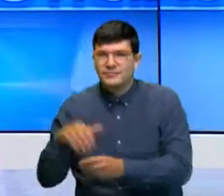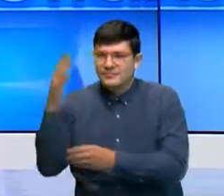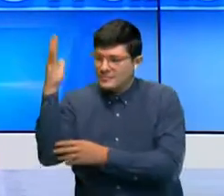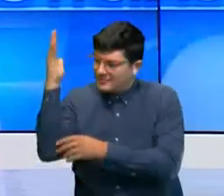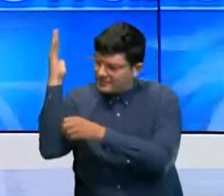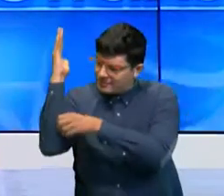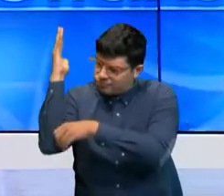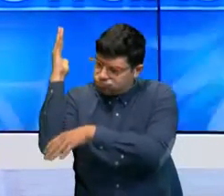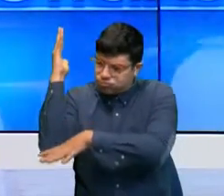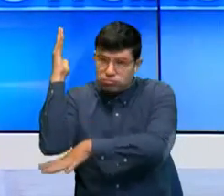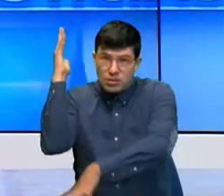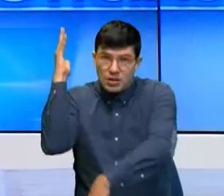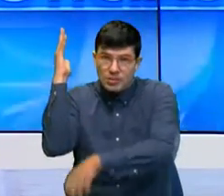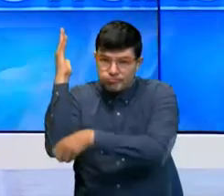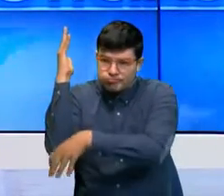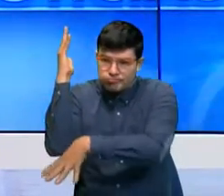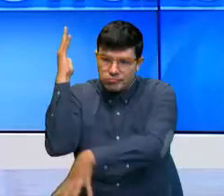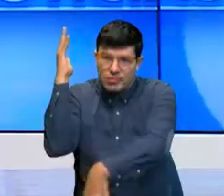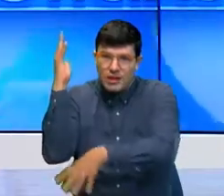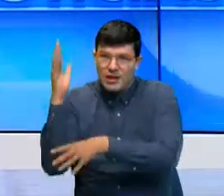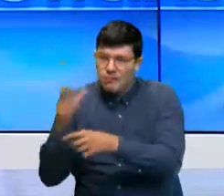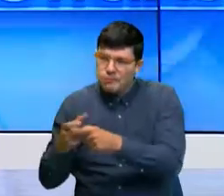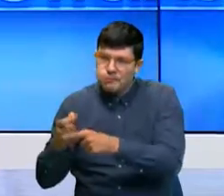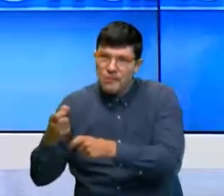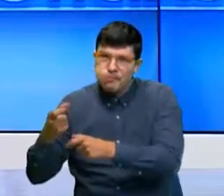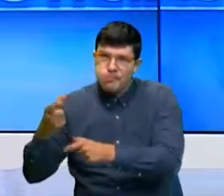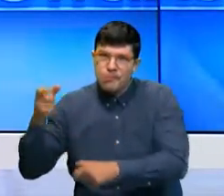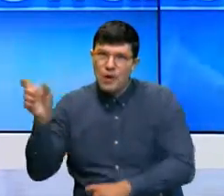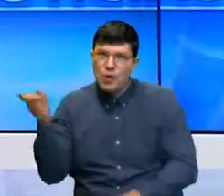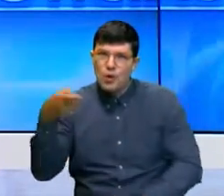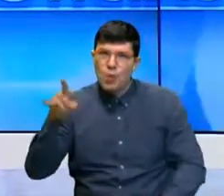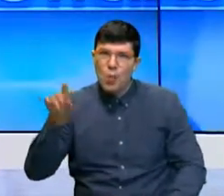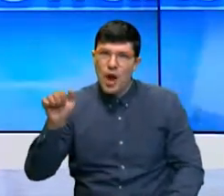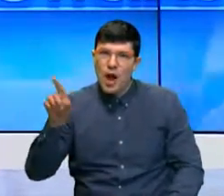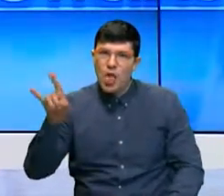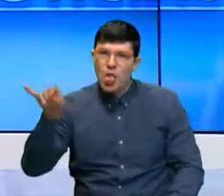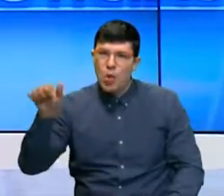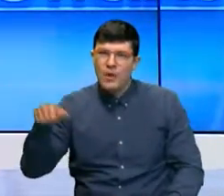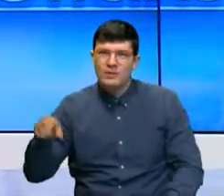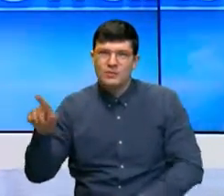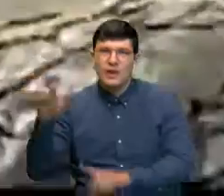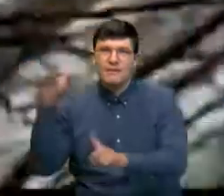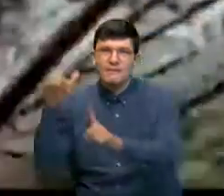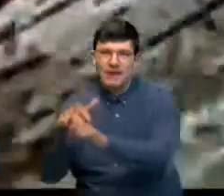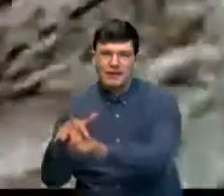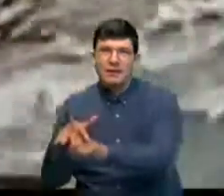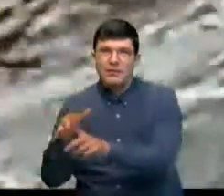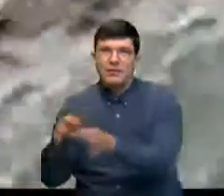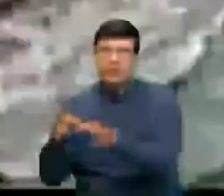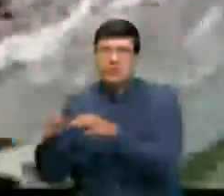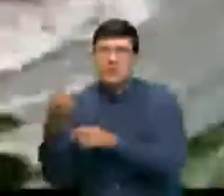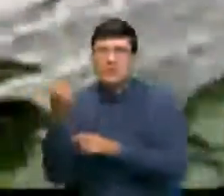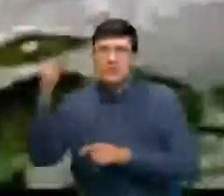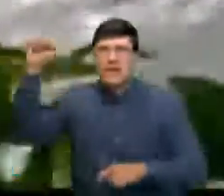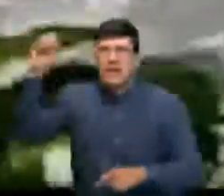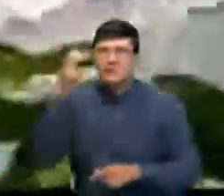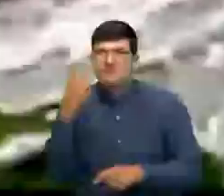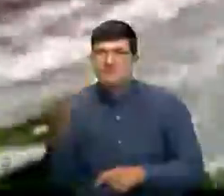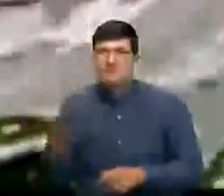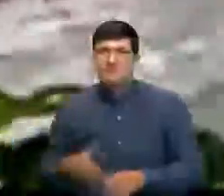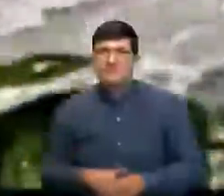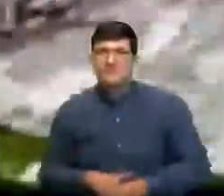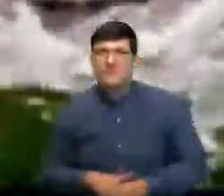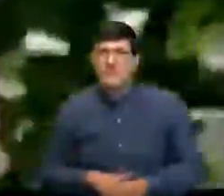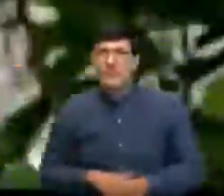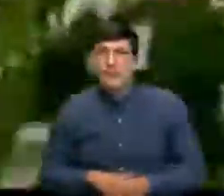amenazando con represar el llamado puente está quizá esto en inmediaciones del municipio de charalá como se puede ver por la